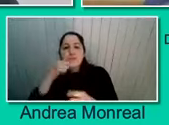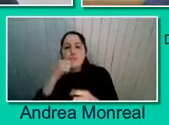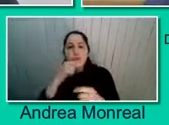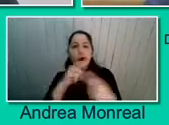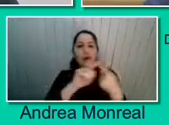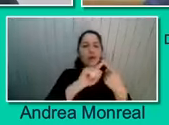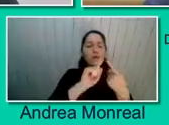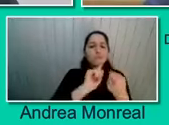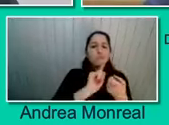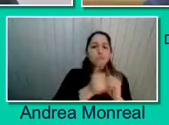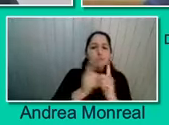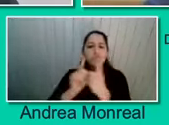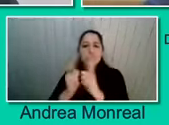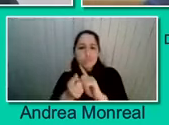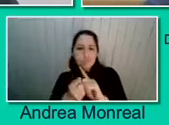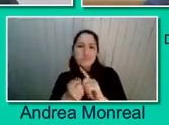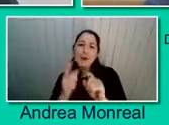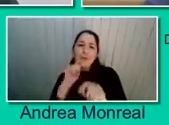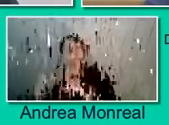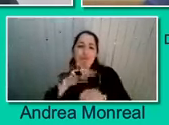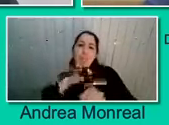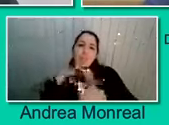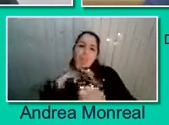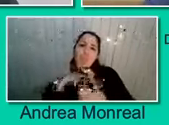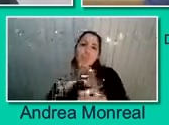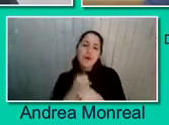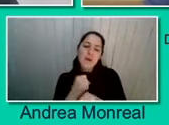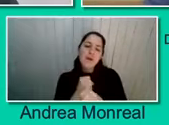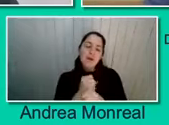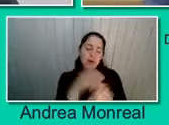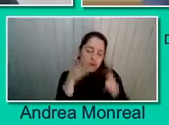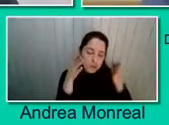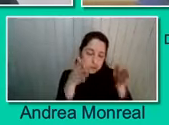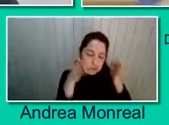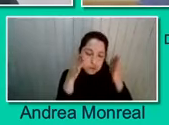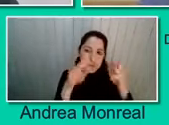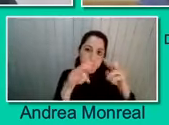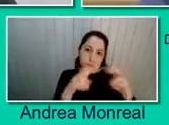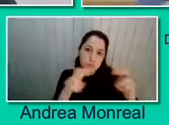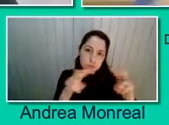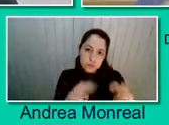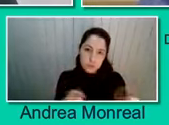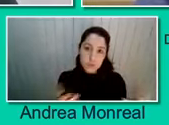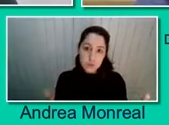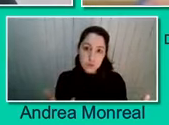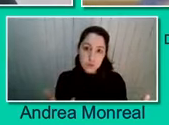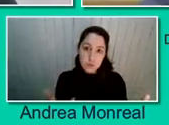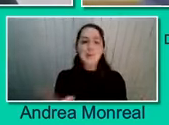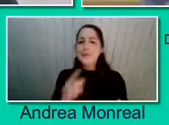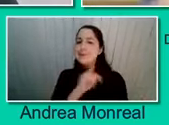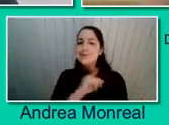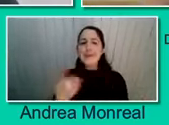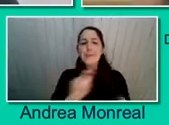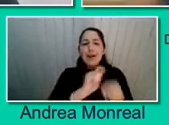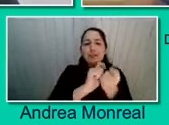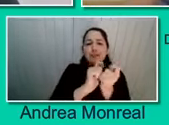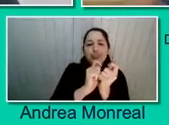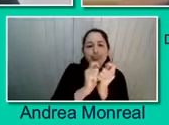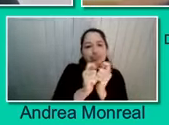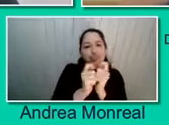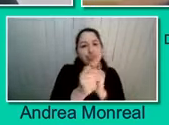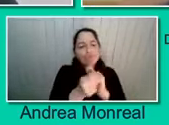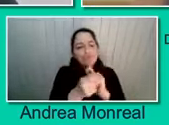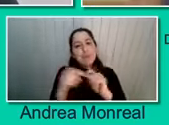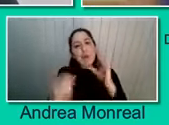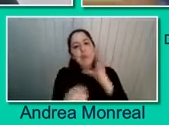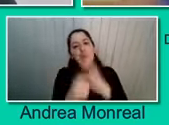horas de trabajo. Entonces, el tener que estar todo el rato adecuándonos al nuevo kit,